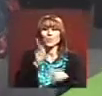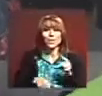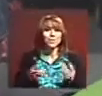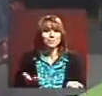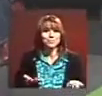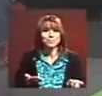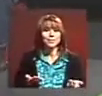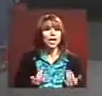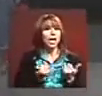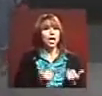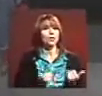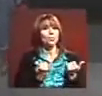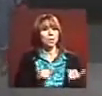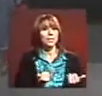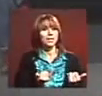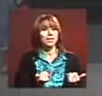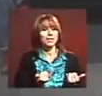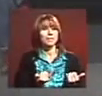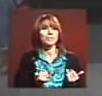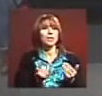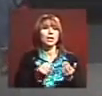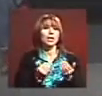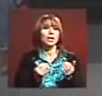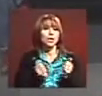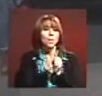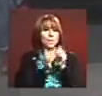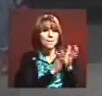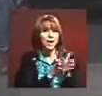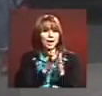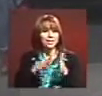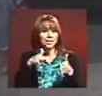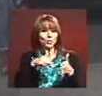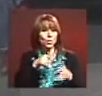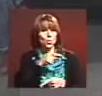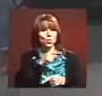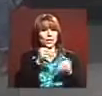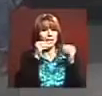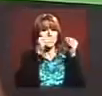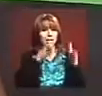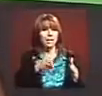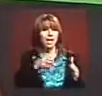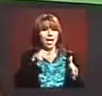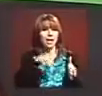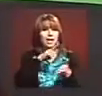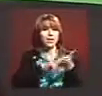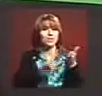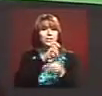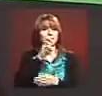Y actualmente en planes de estudio, usted es educadora acá en la Universidad de Costa Rica,